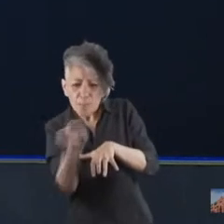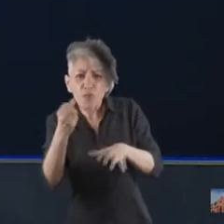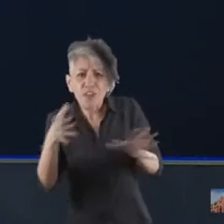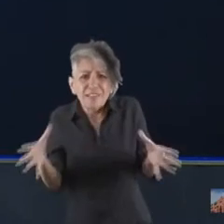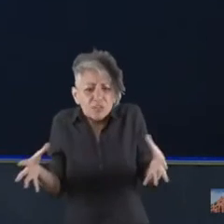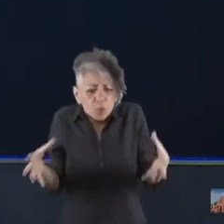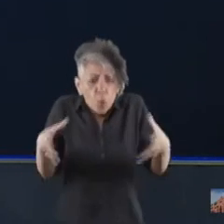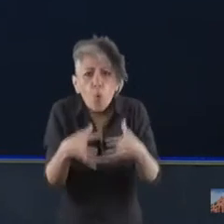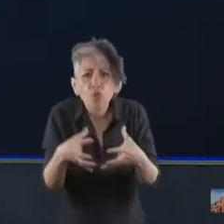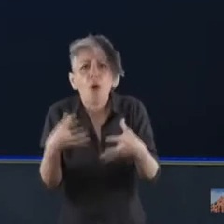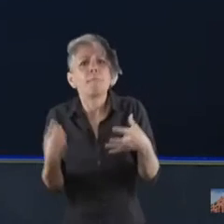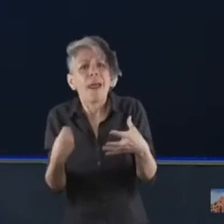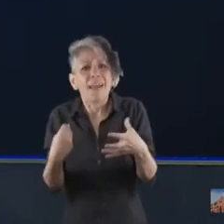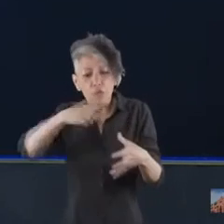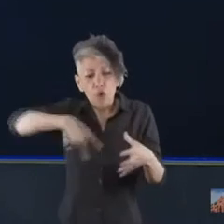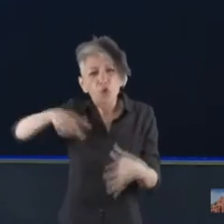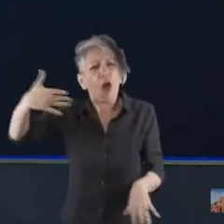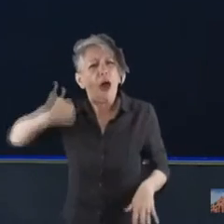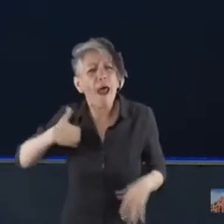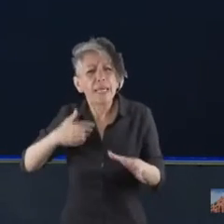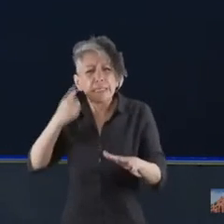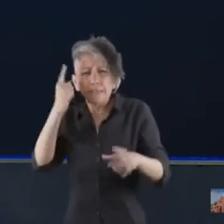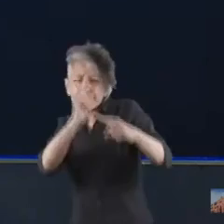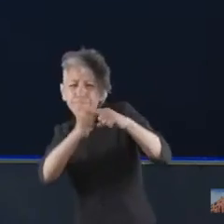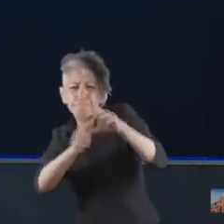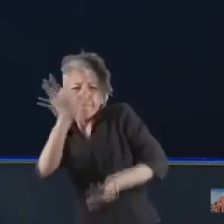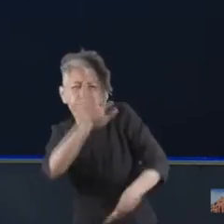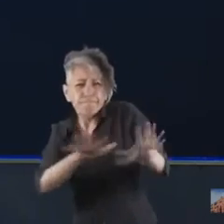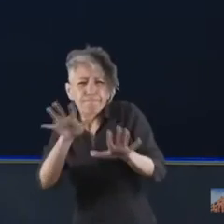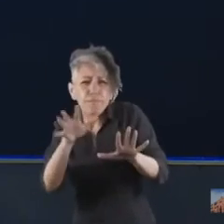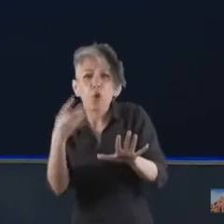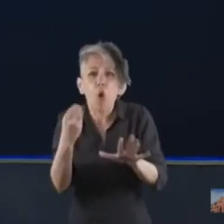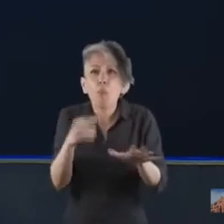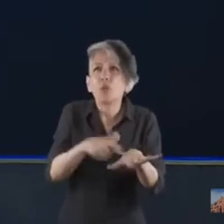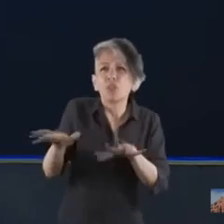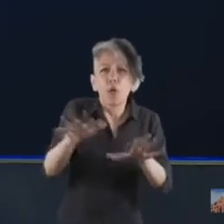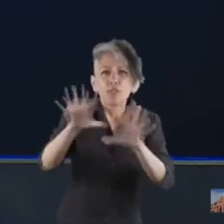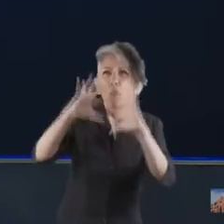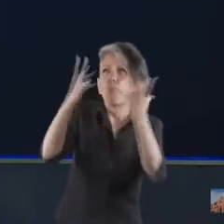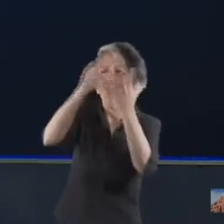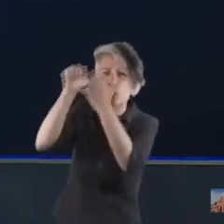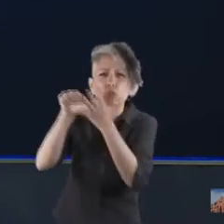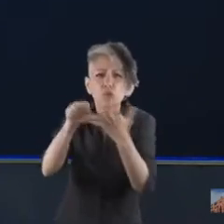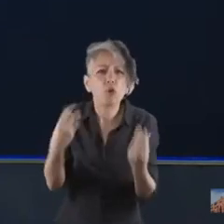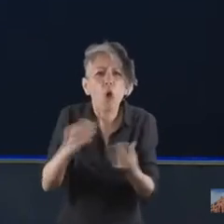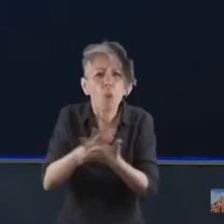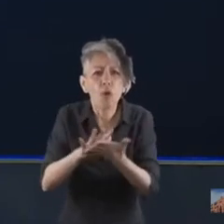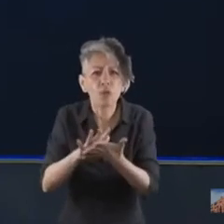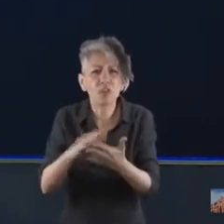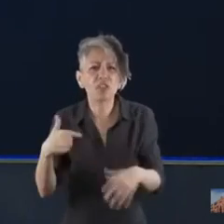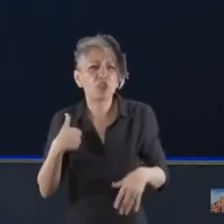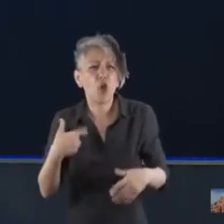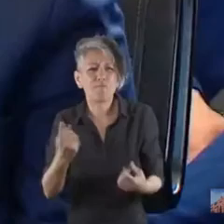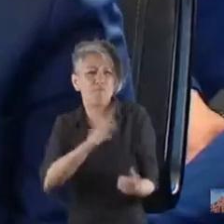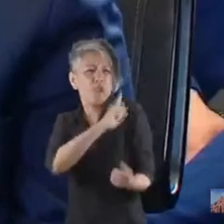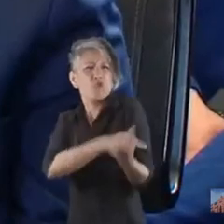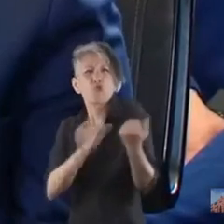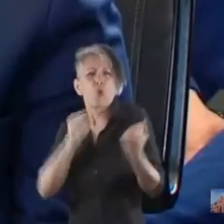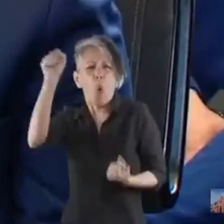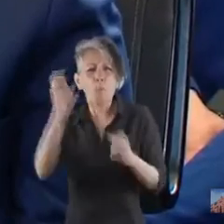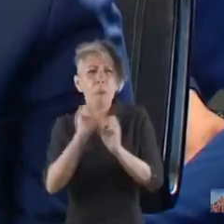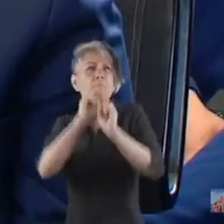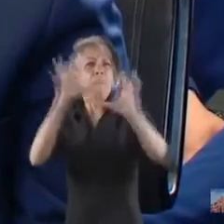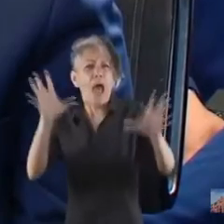una mejor estrategia al mundo en el que nos toca vivir no soy super nada en imago ni salvador